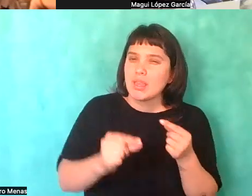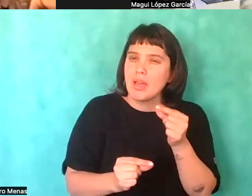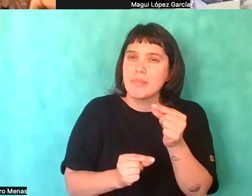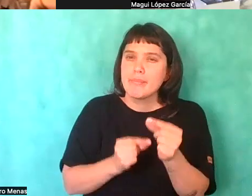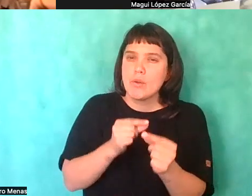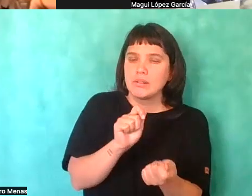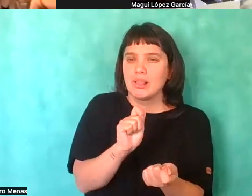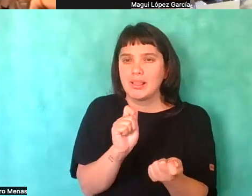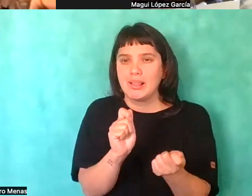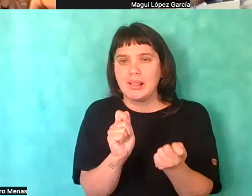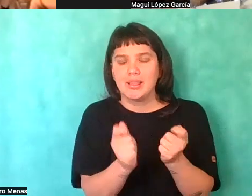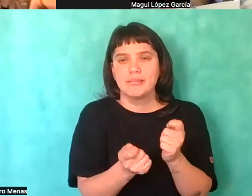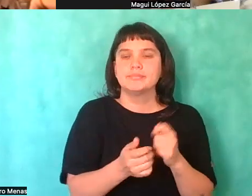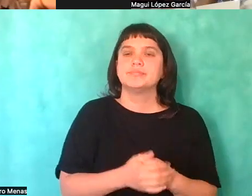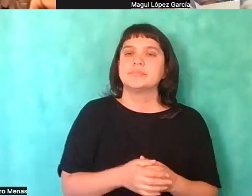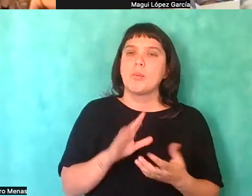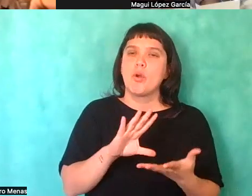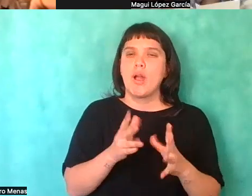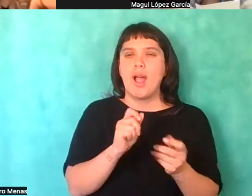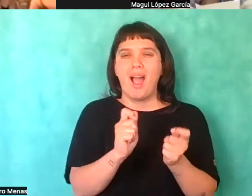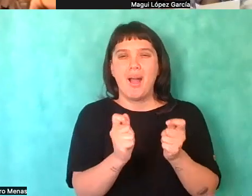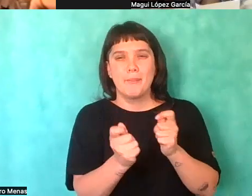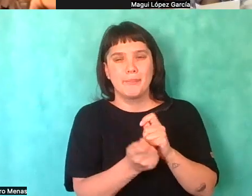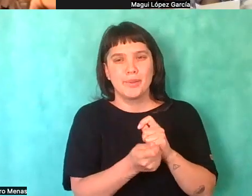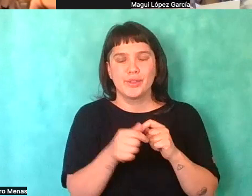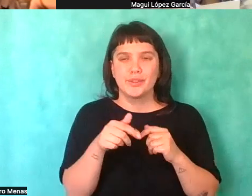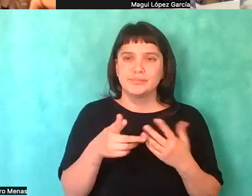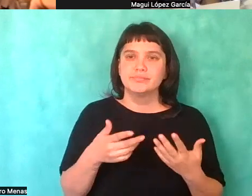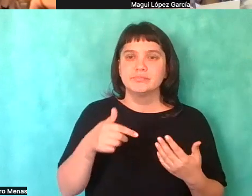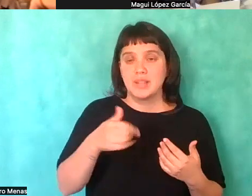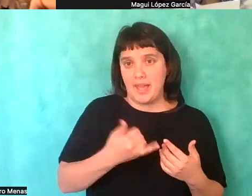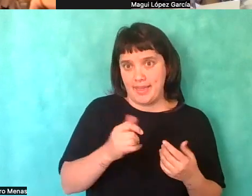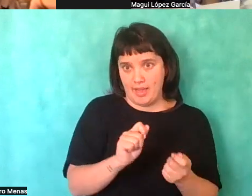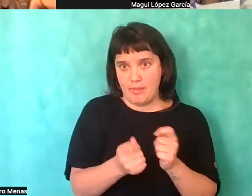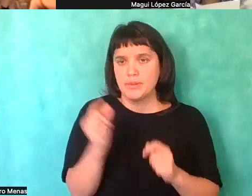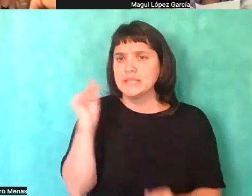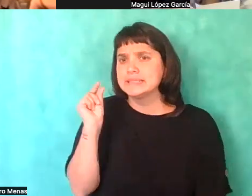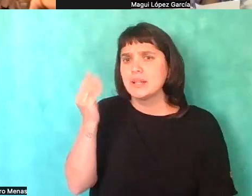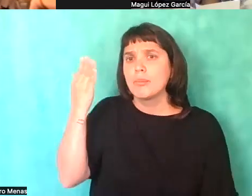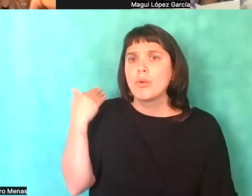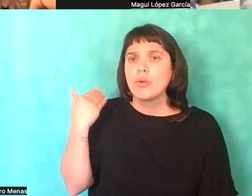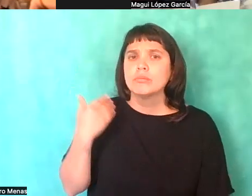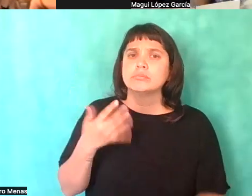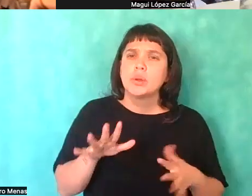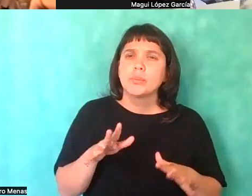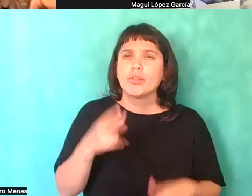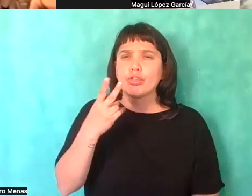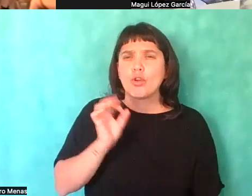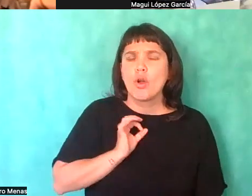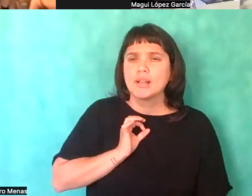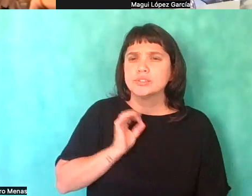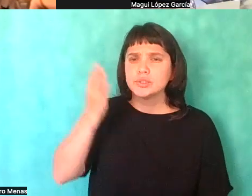menos no aparece tan visiblemente, pero sí ocurre. De hecho, hace poco, ahora no sé si 2 años